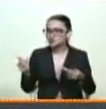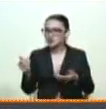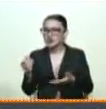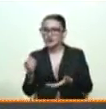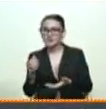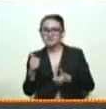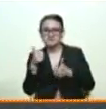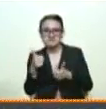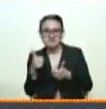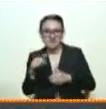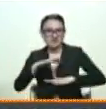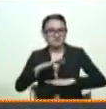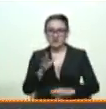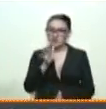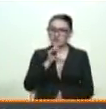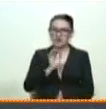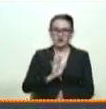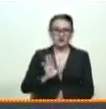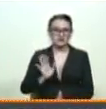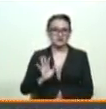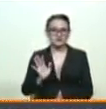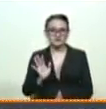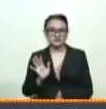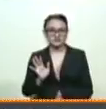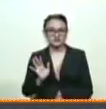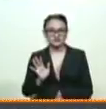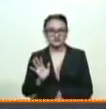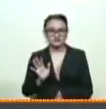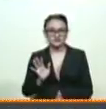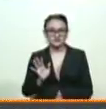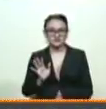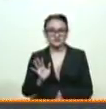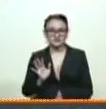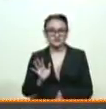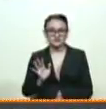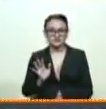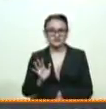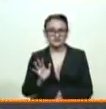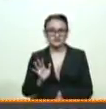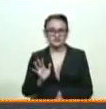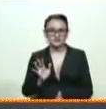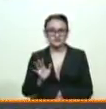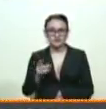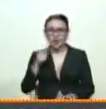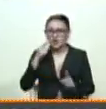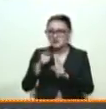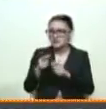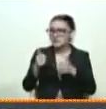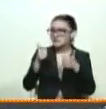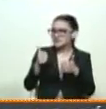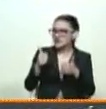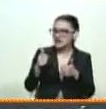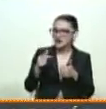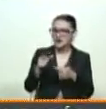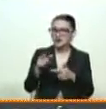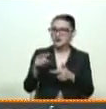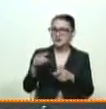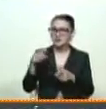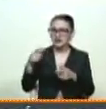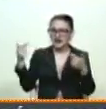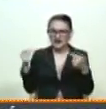nobles propósitos que se arrogan los grandes imperios para ir a la